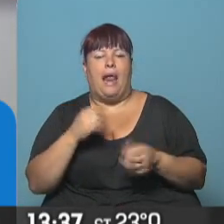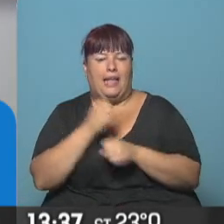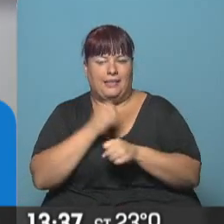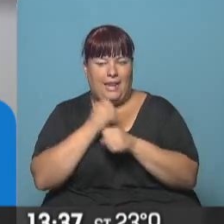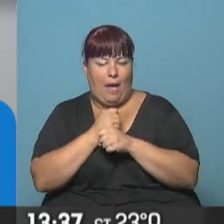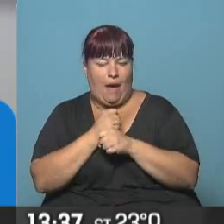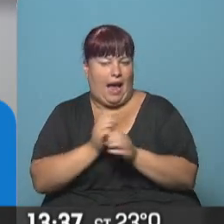más rápido